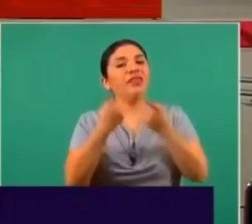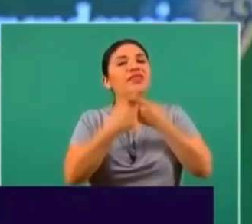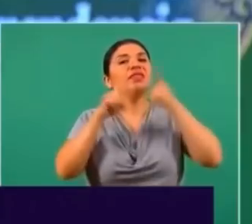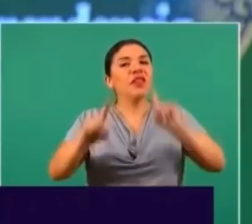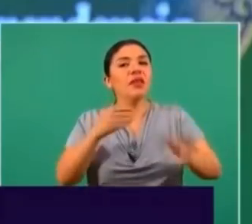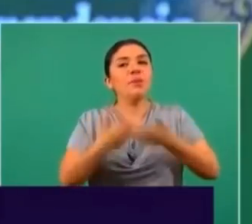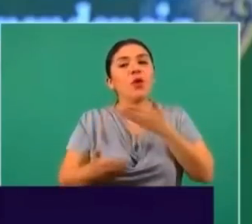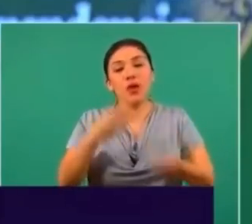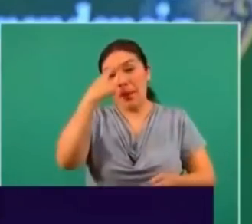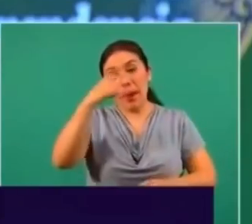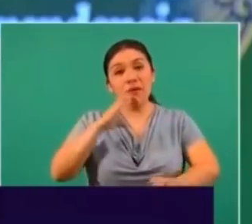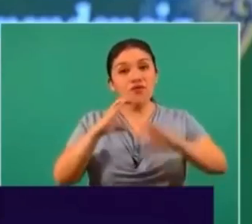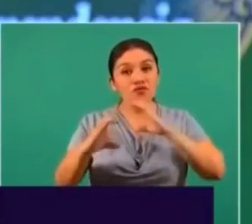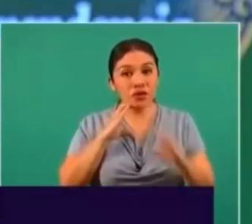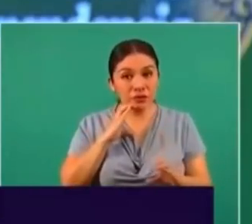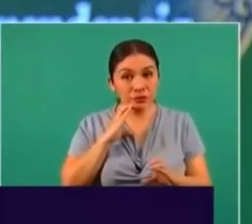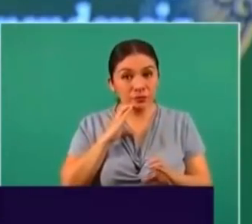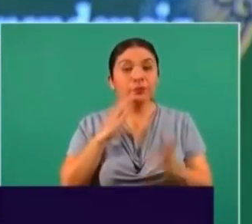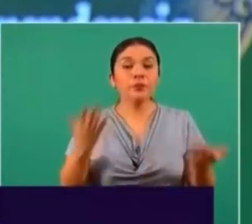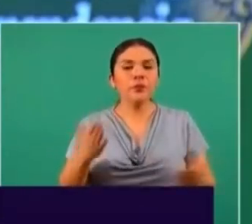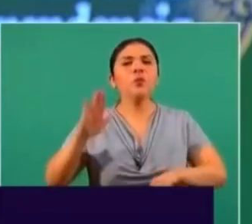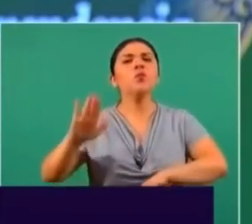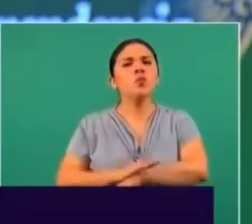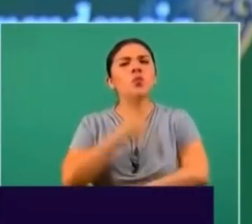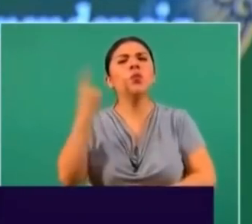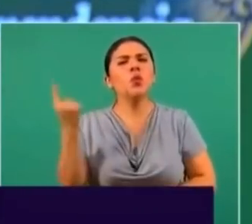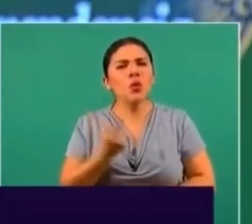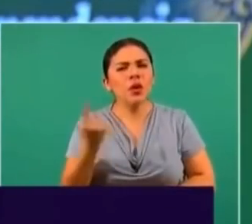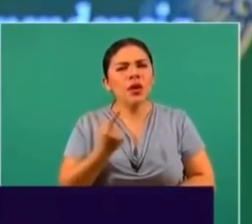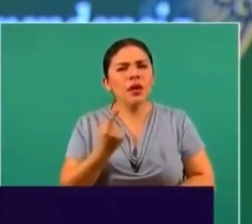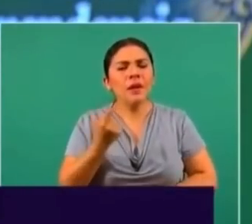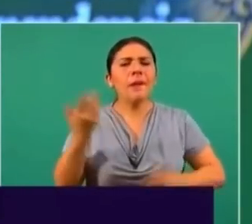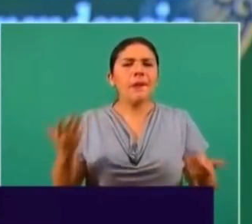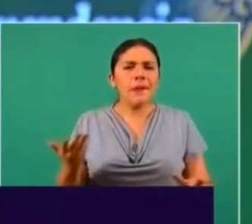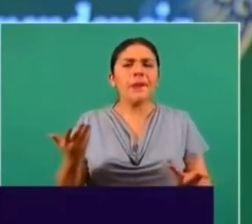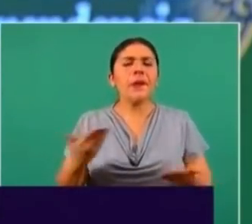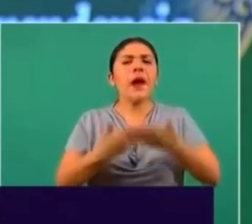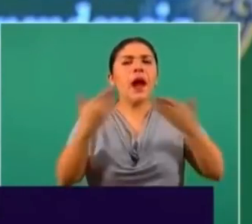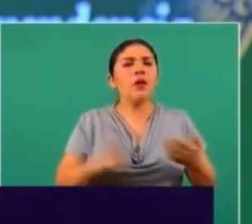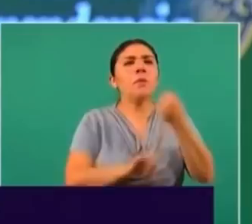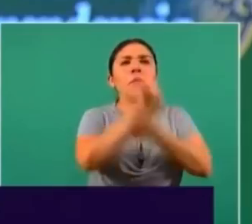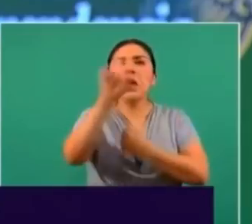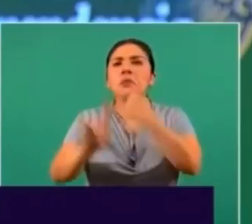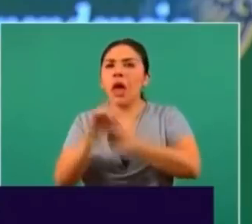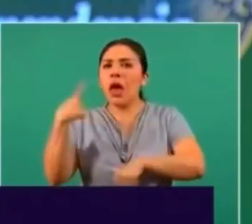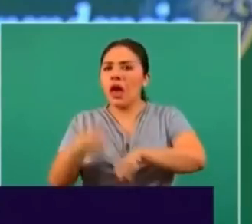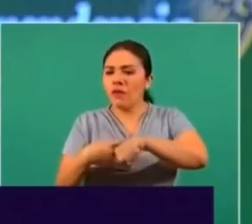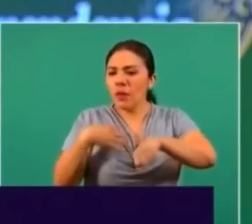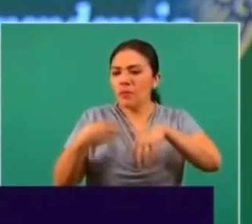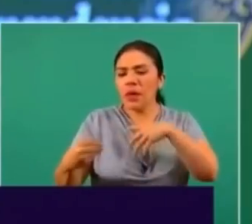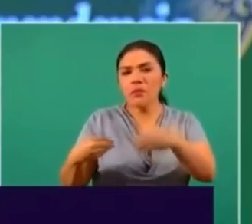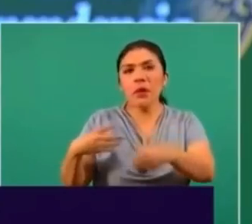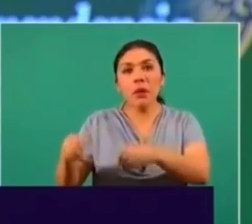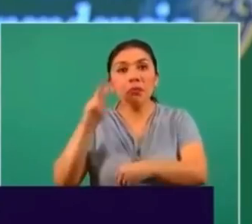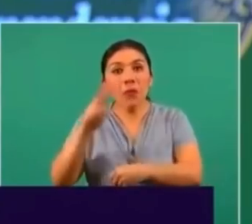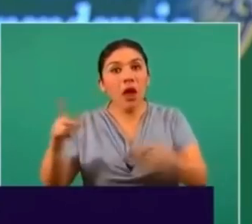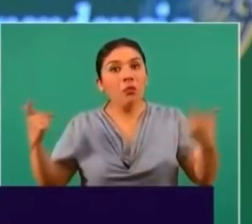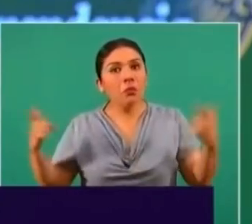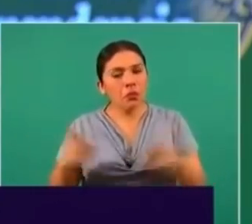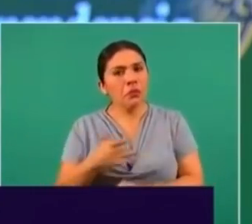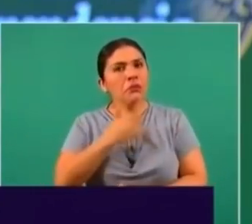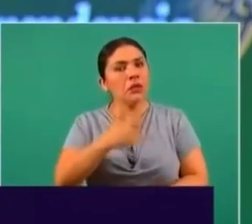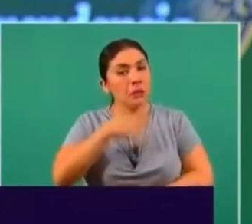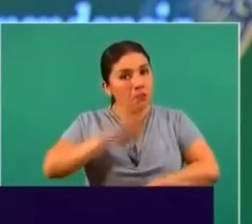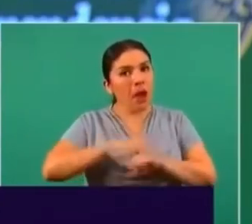haya sido la propia autoridad que haya permitido que este problema se saliera de control como lo está en este momento.